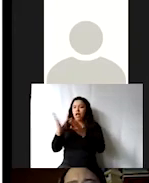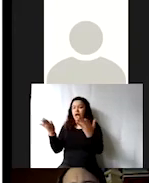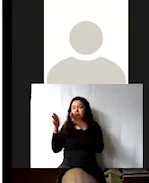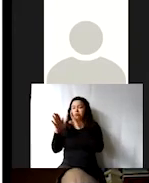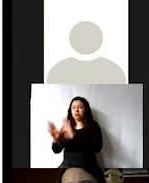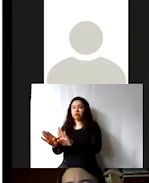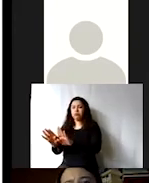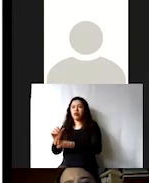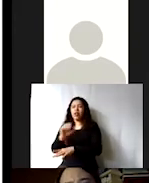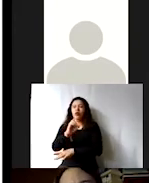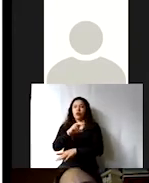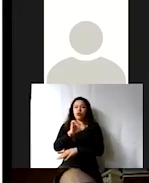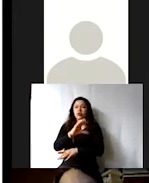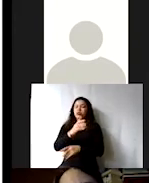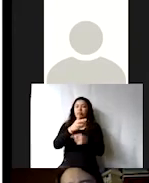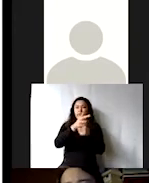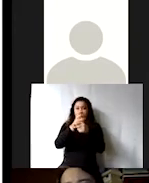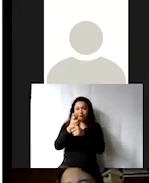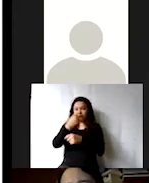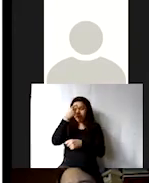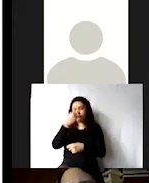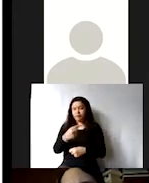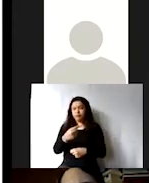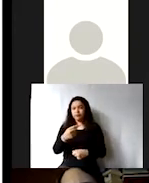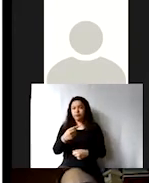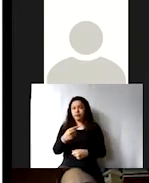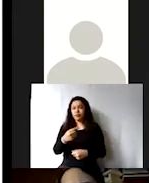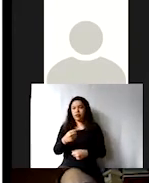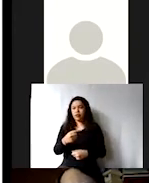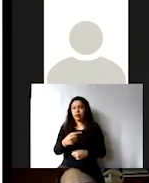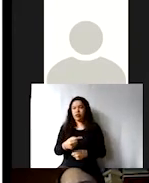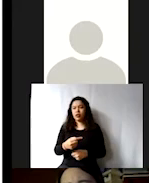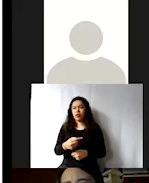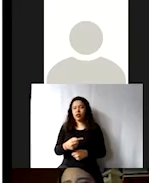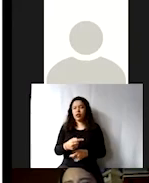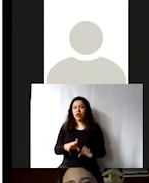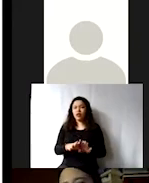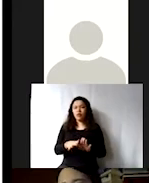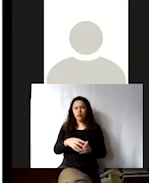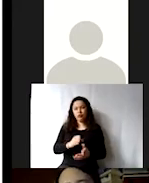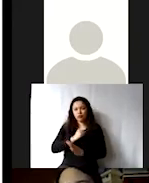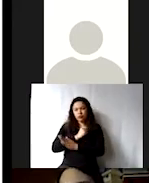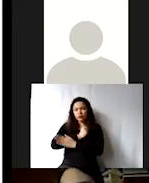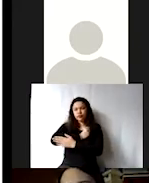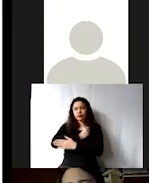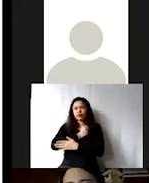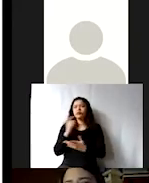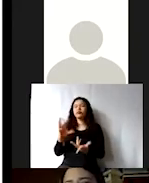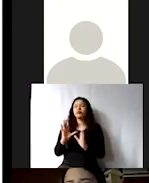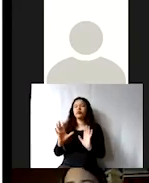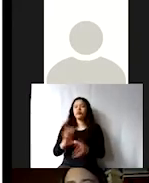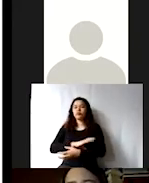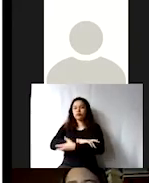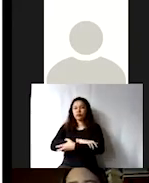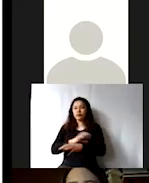a la UNESCO, como para que estuviera ahí un poquito haciendo contrapeso y trabajando siempre en alianza. Entonces ahí